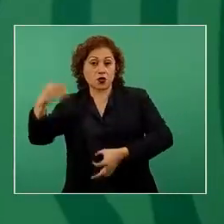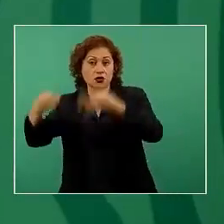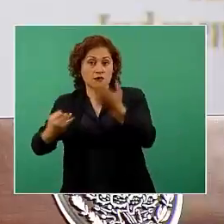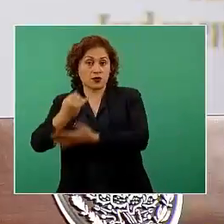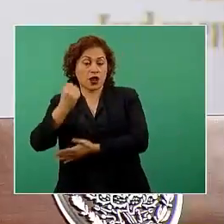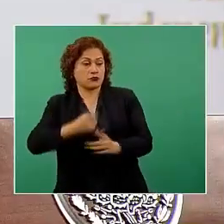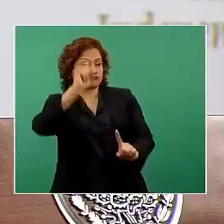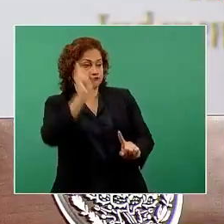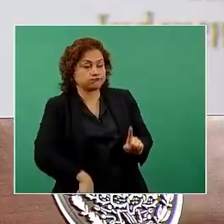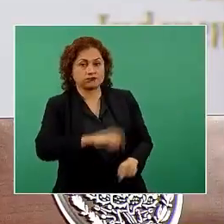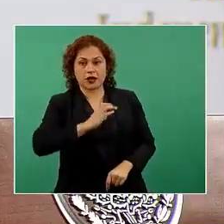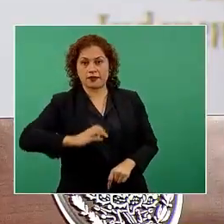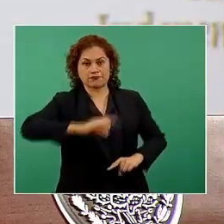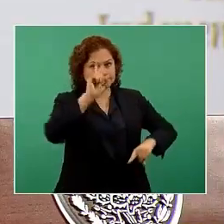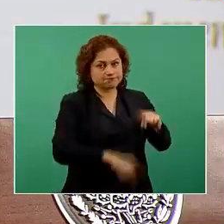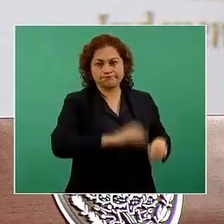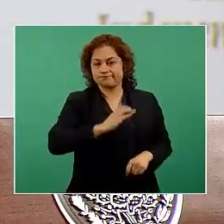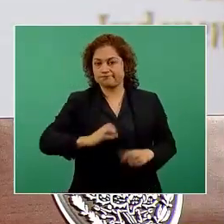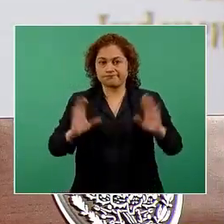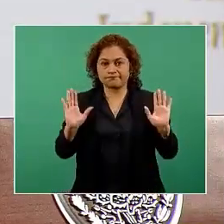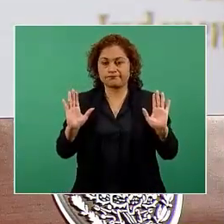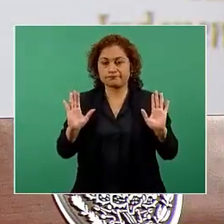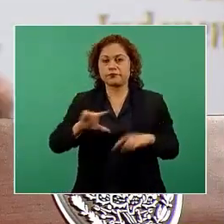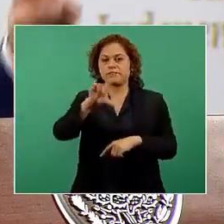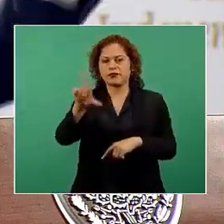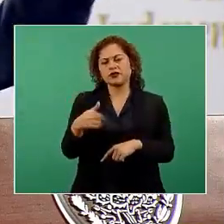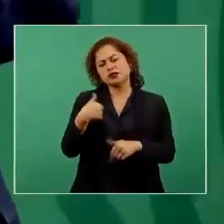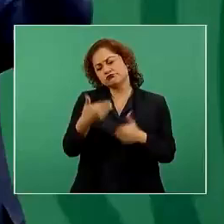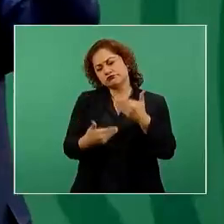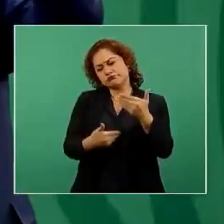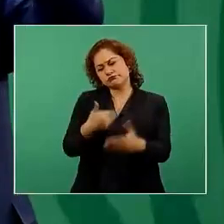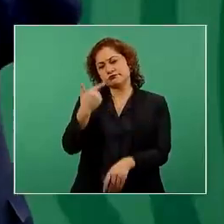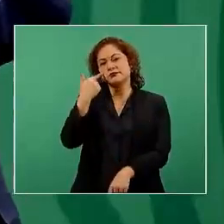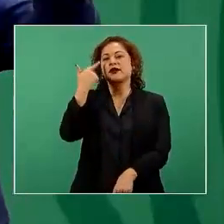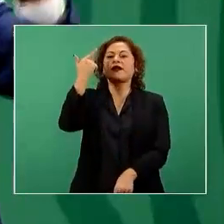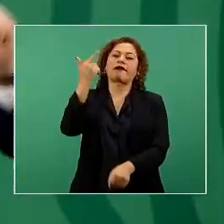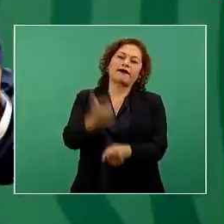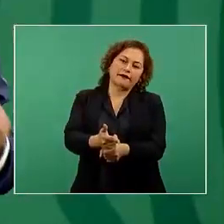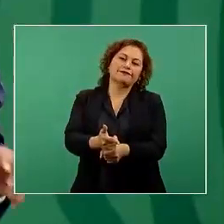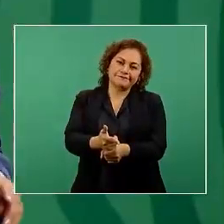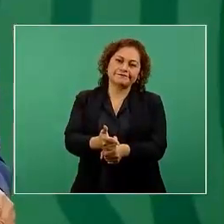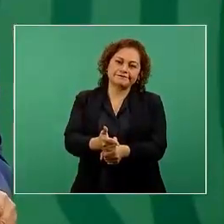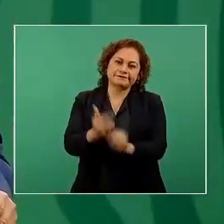candidatura. Luego nos enteramos de que hay un acuerdo arriba.